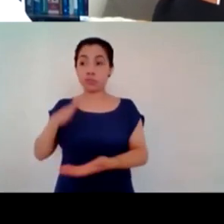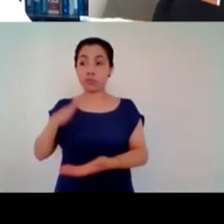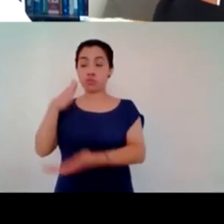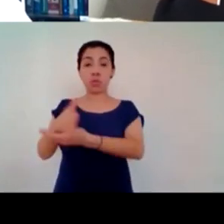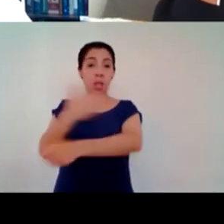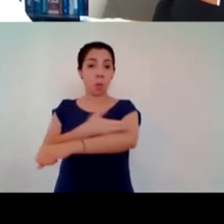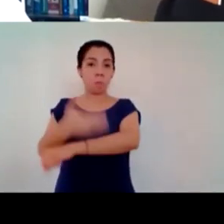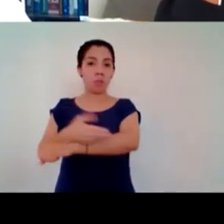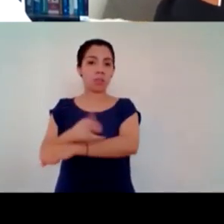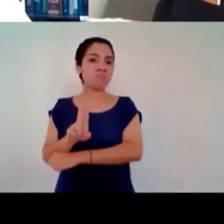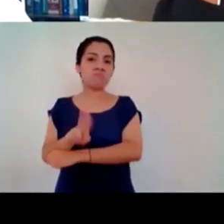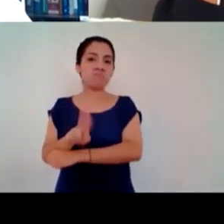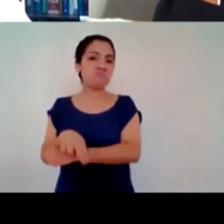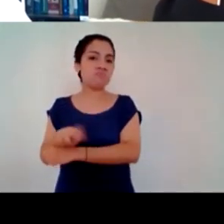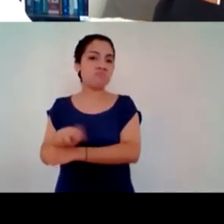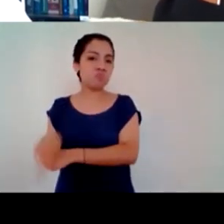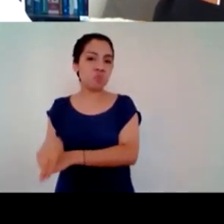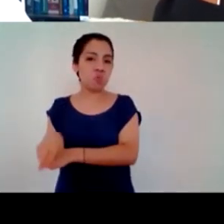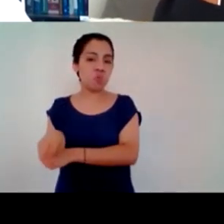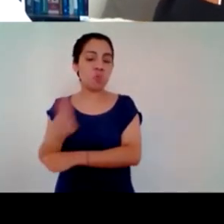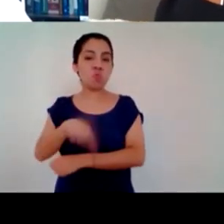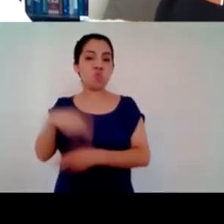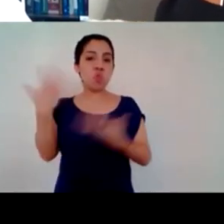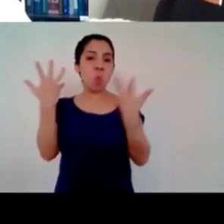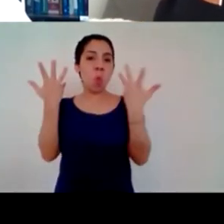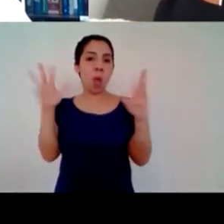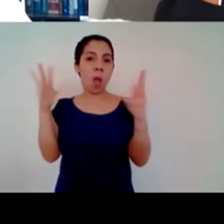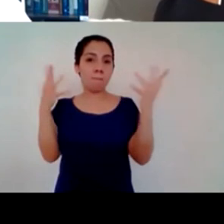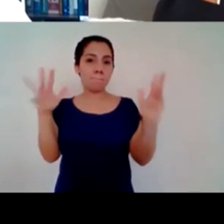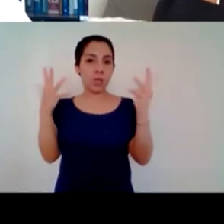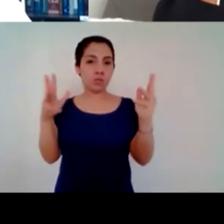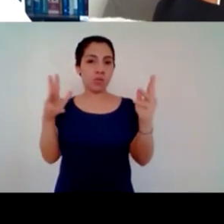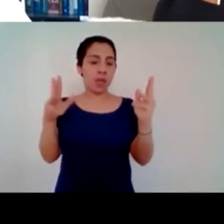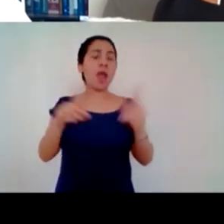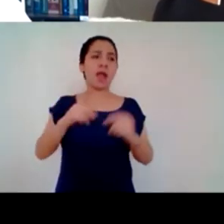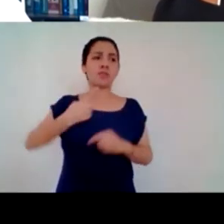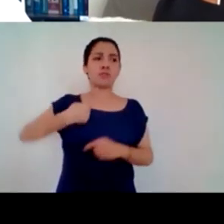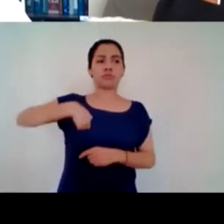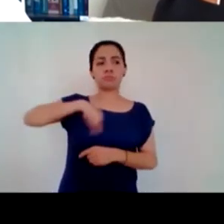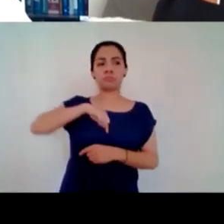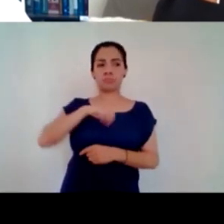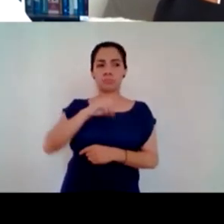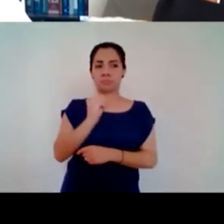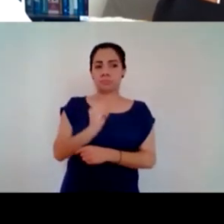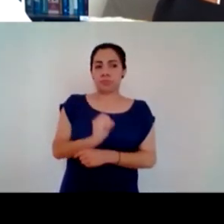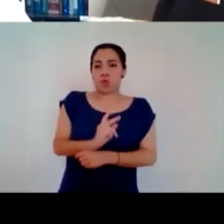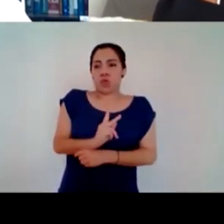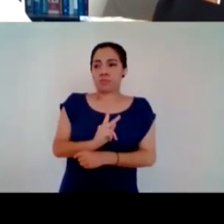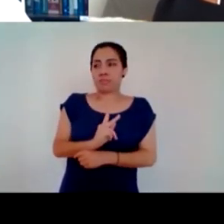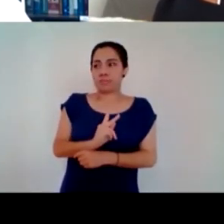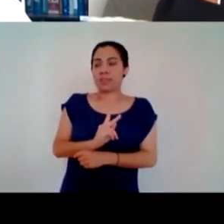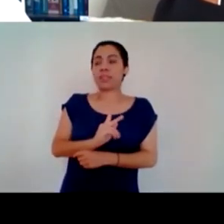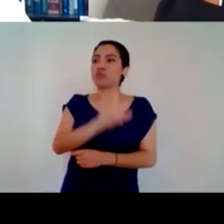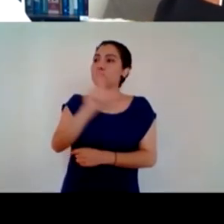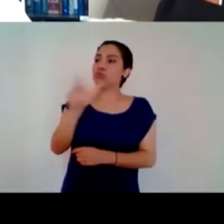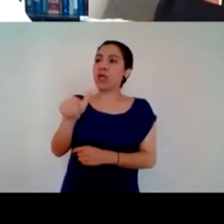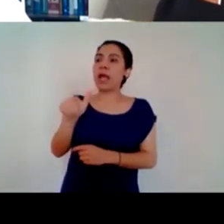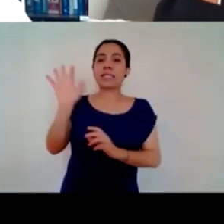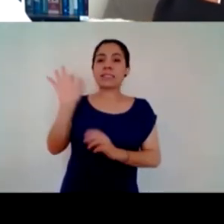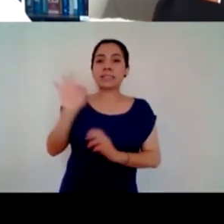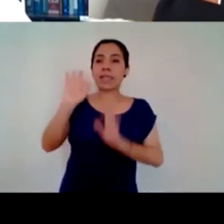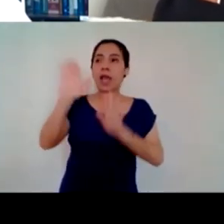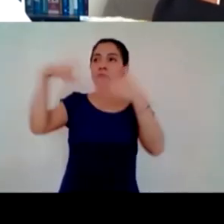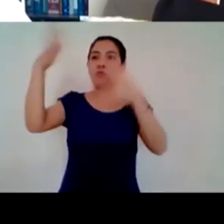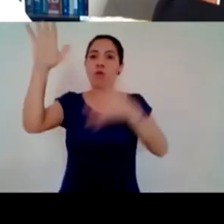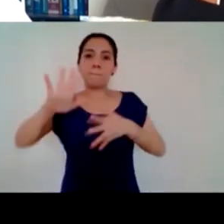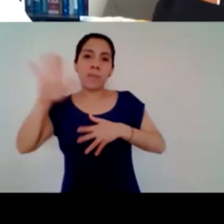hubieran aplaudido por nada. Y fue realmente conmovedor el ver cómo estos chicos, que por fuera pues parecen pandilleros y traen toda